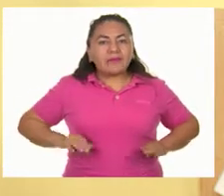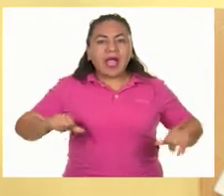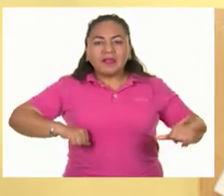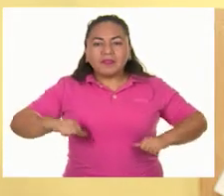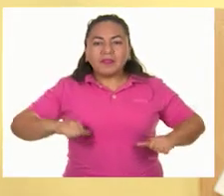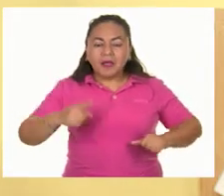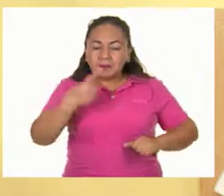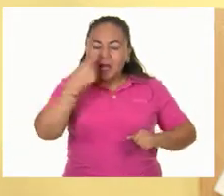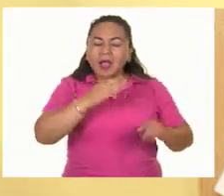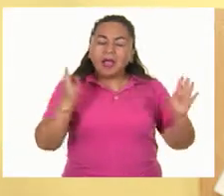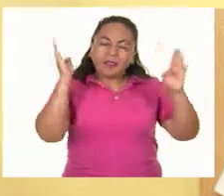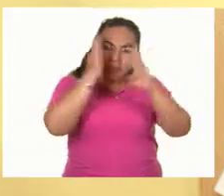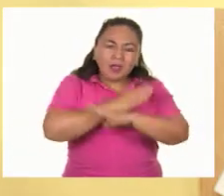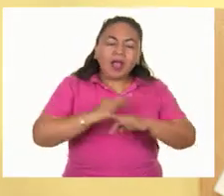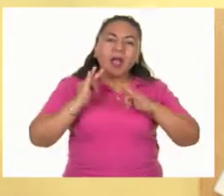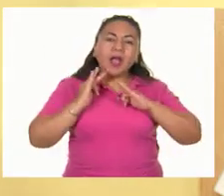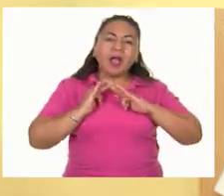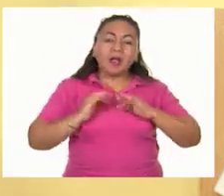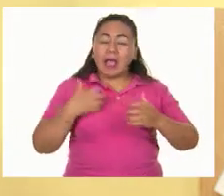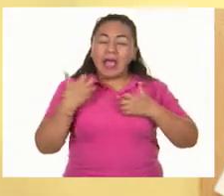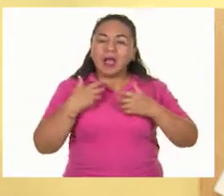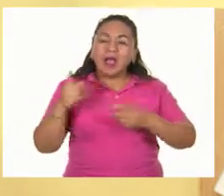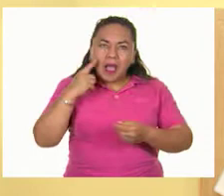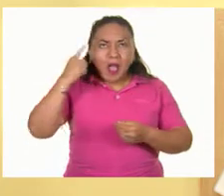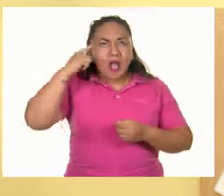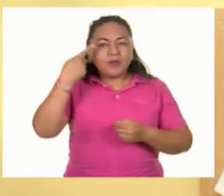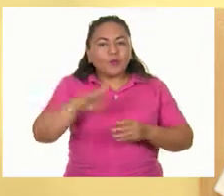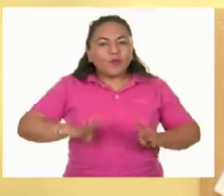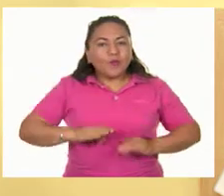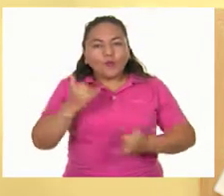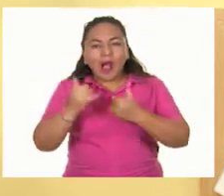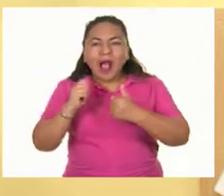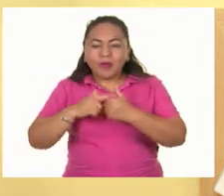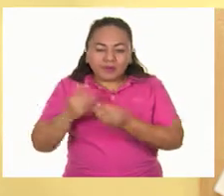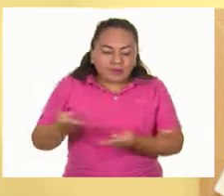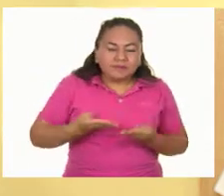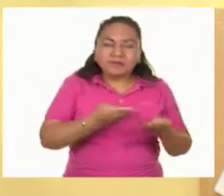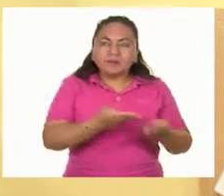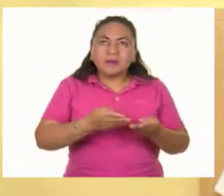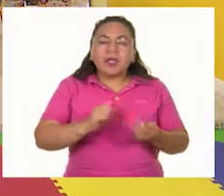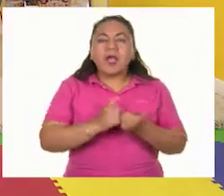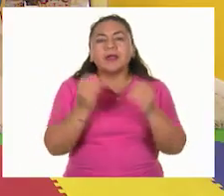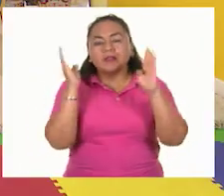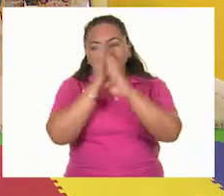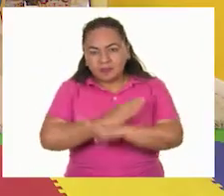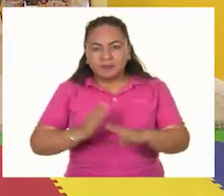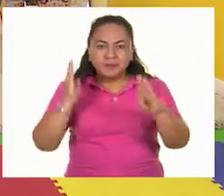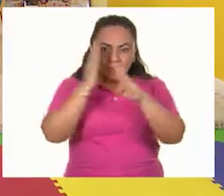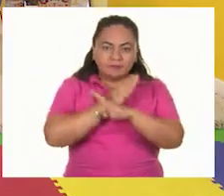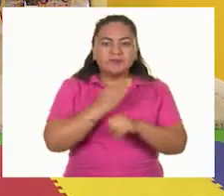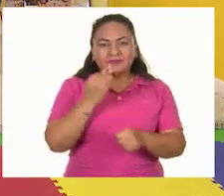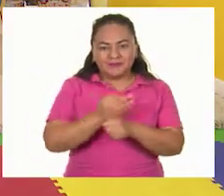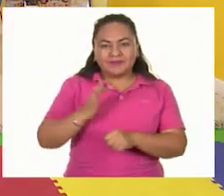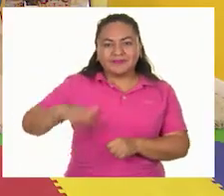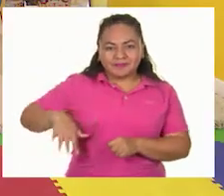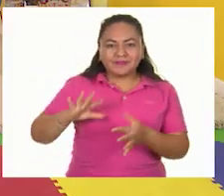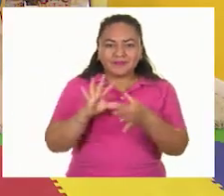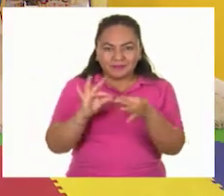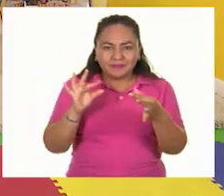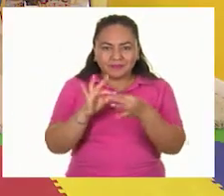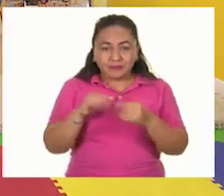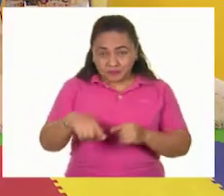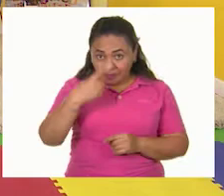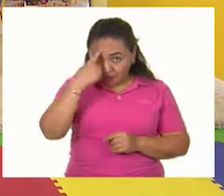lo ayudan a tranquilizarse después de una situación estresante y ofrécele alguna otra alternativa. Como hemos mencionado, no